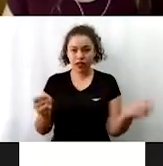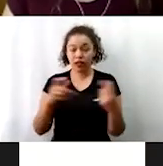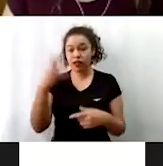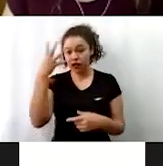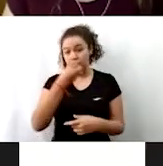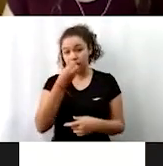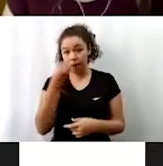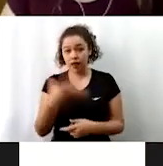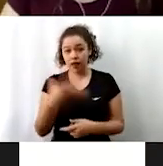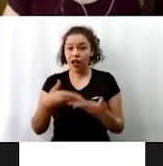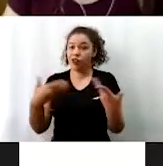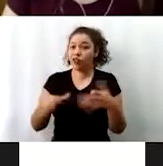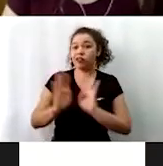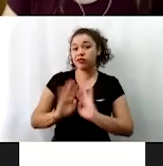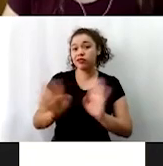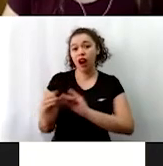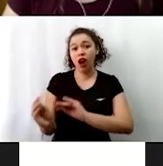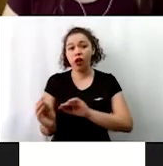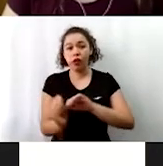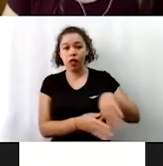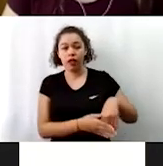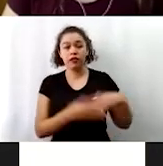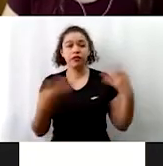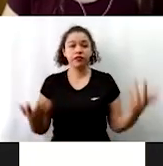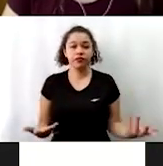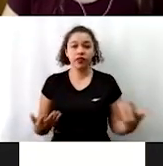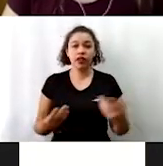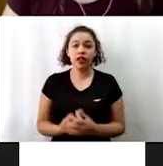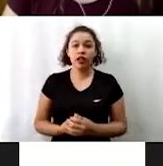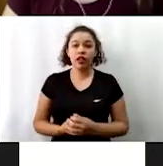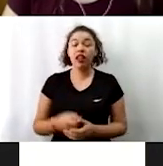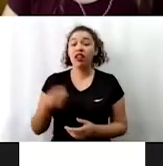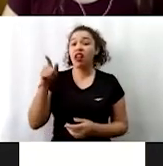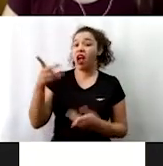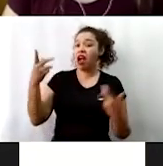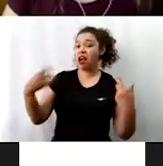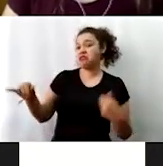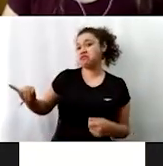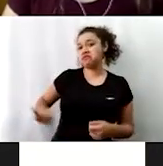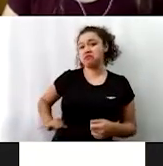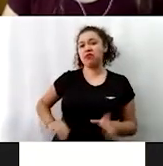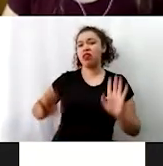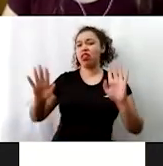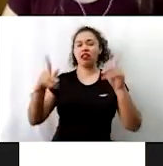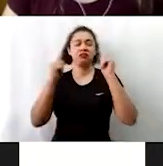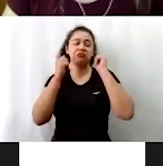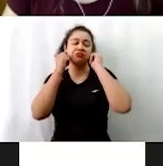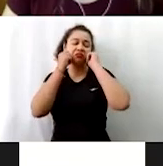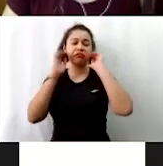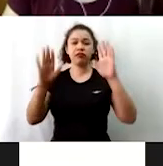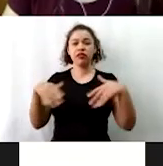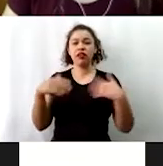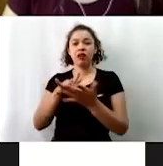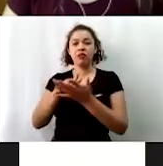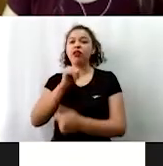¿no? Entonces, nada de lo que a él no le interesa, no le da importancia y no hay ningún tipo de apoyo. Esa es